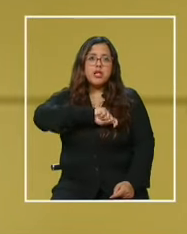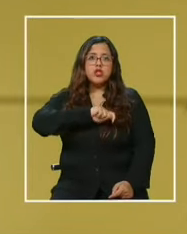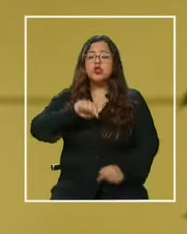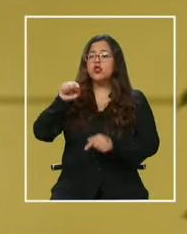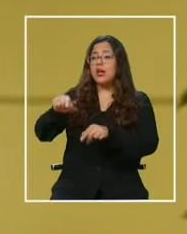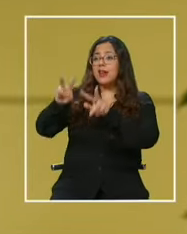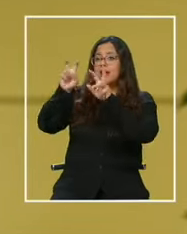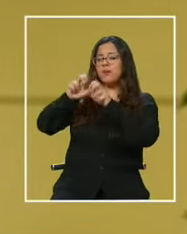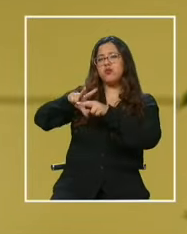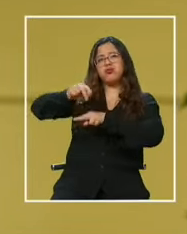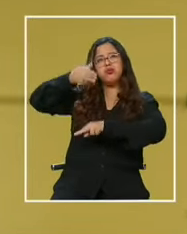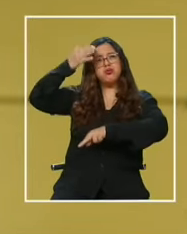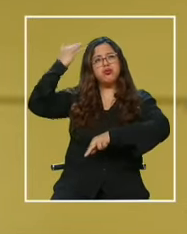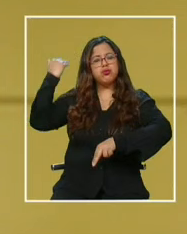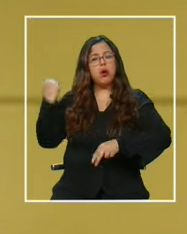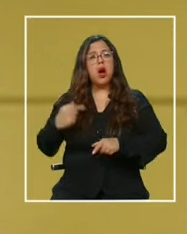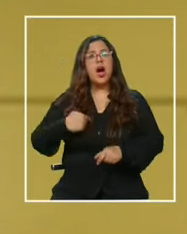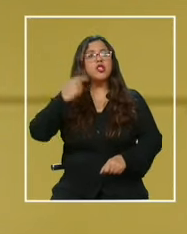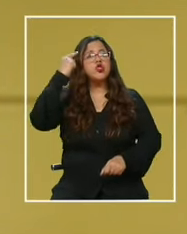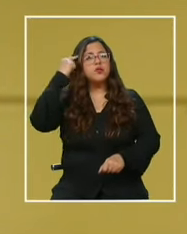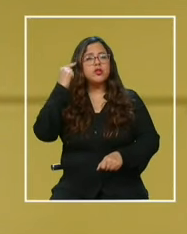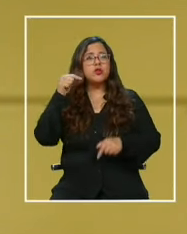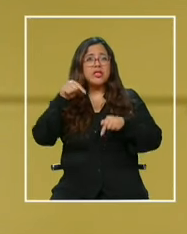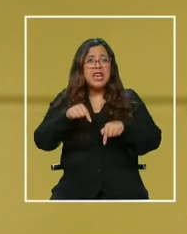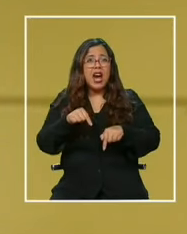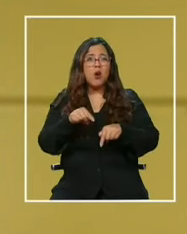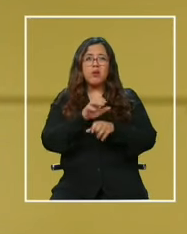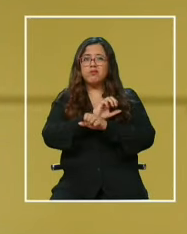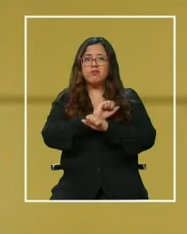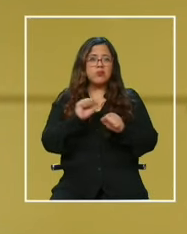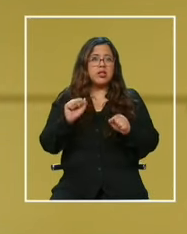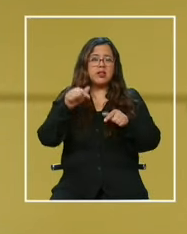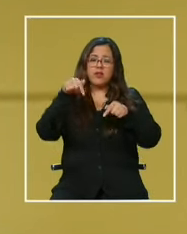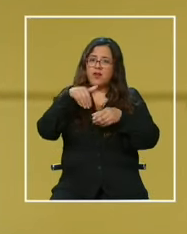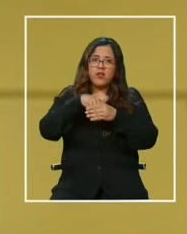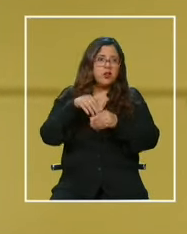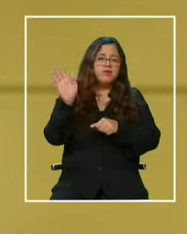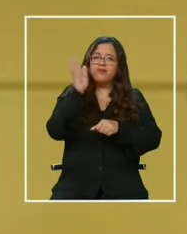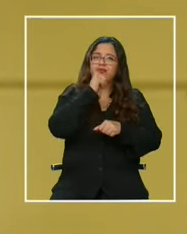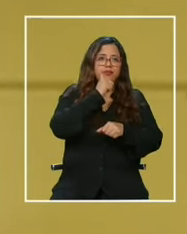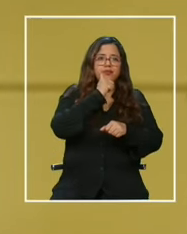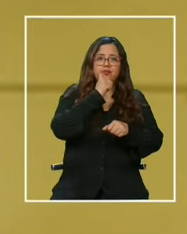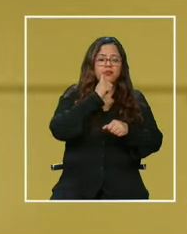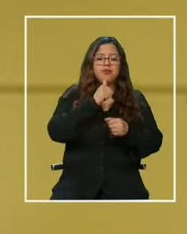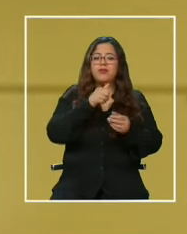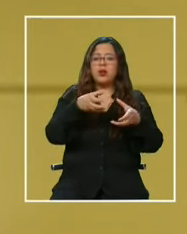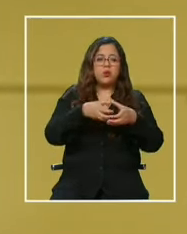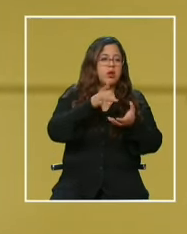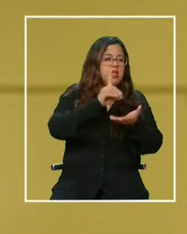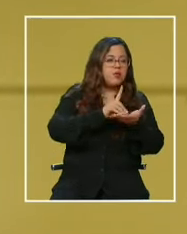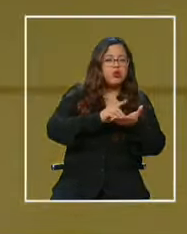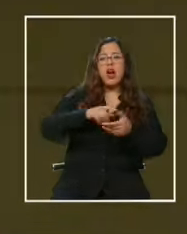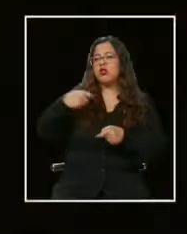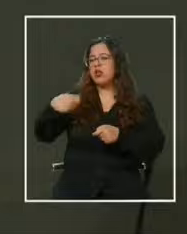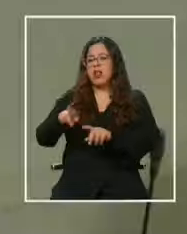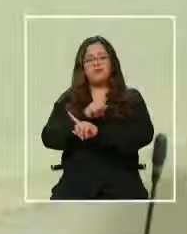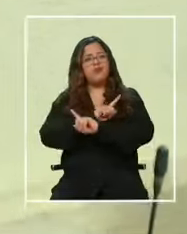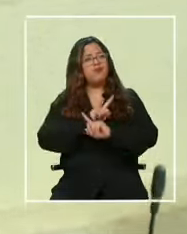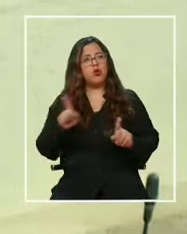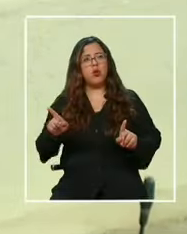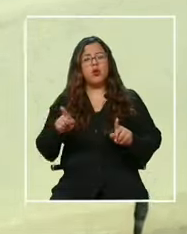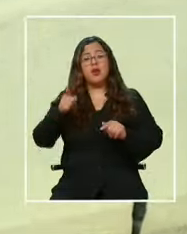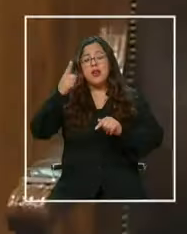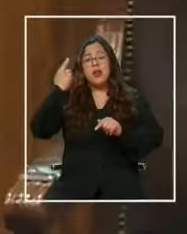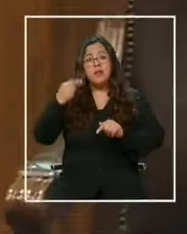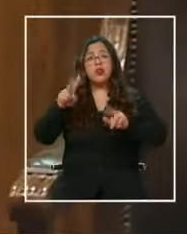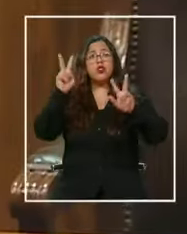añeja. Yo creo que no están los tiempos ni los votos en la Cámara de Diputados ni en el Senado para incursionar en esto. Pero más